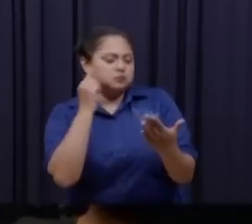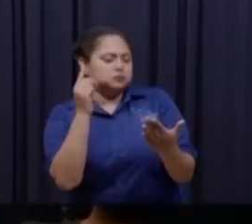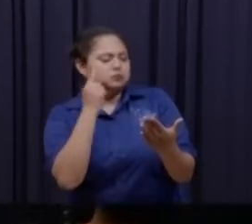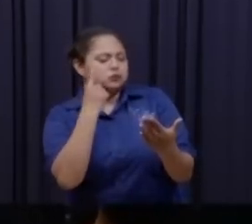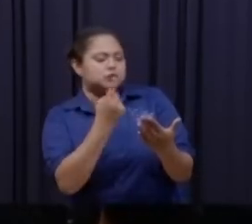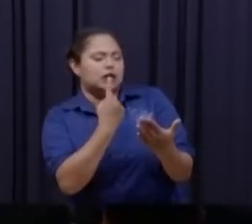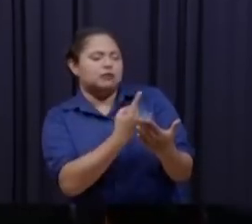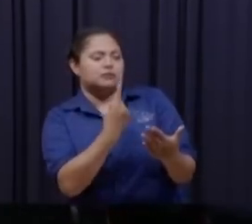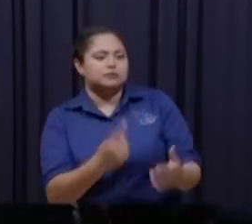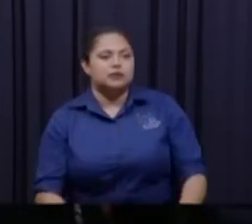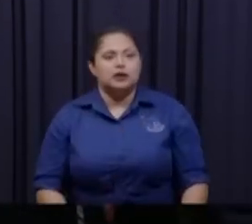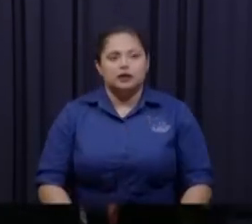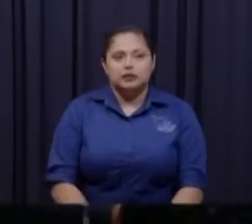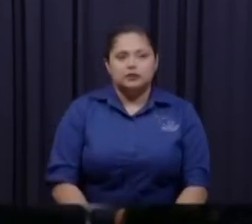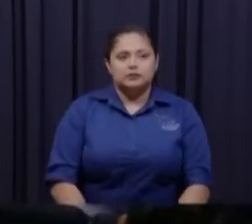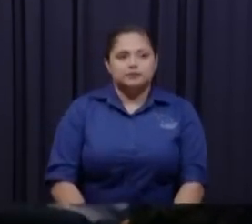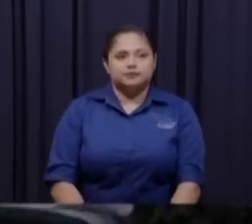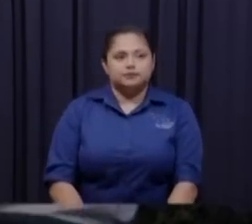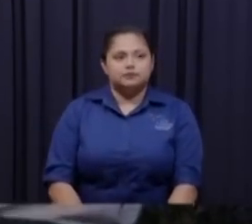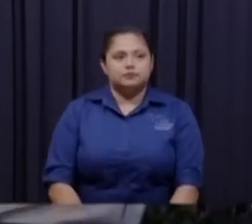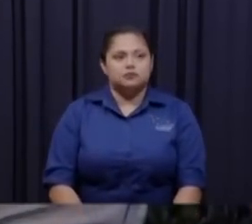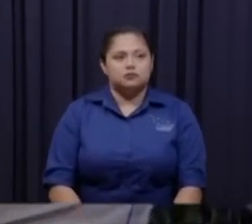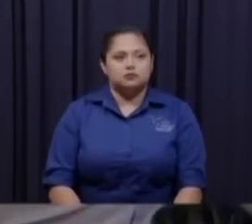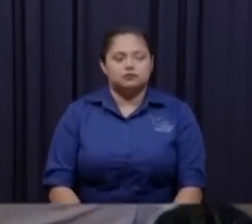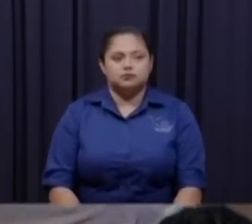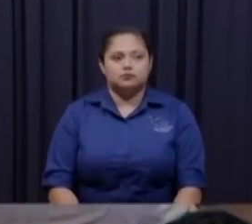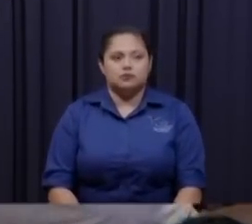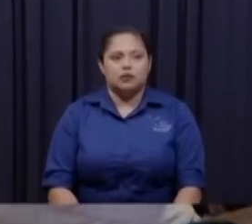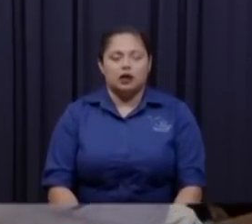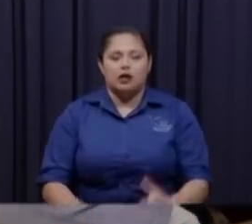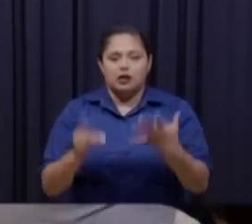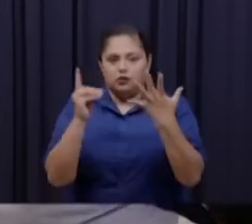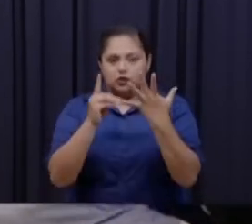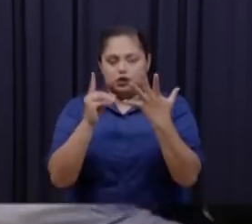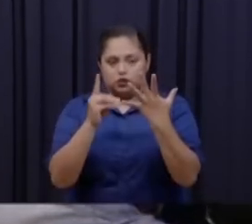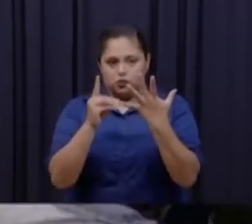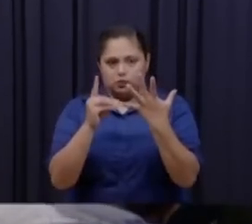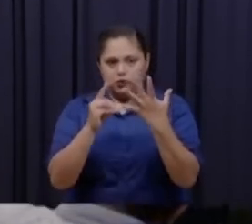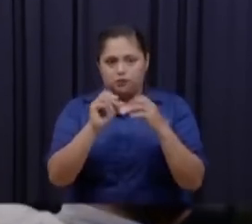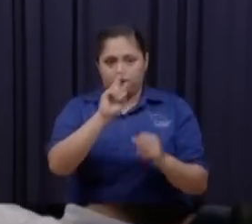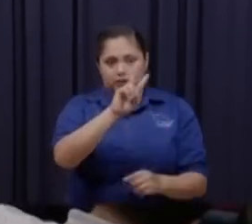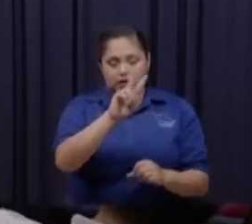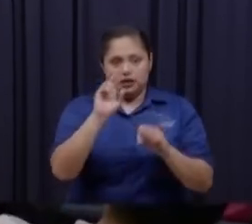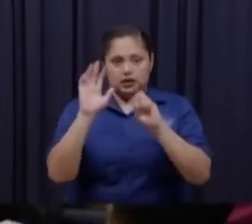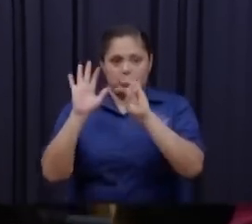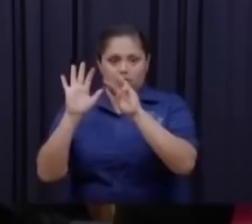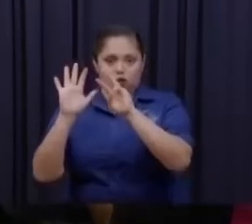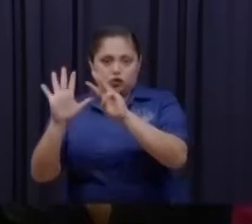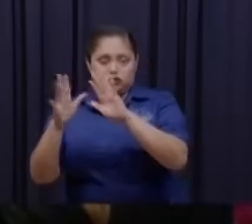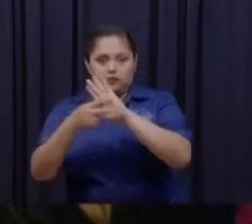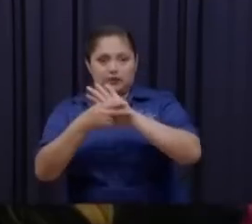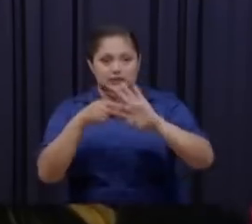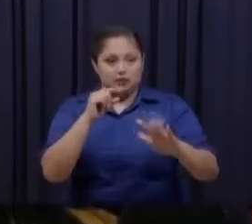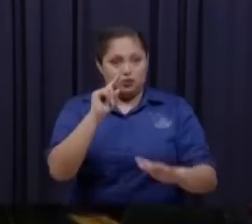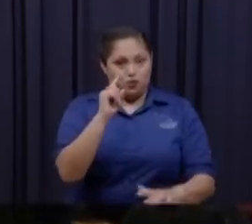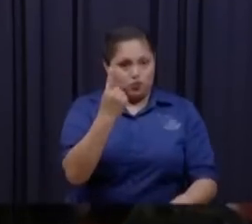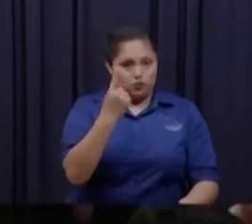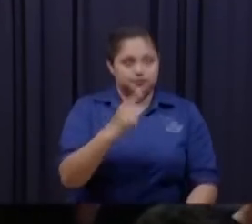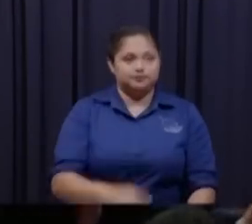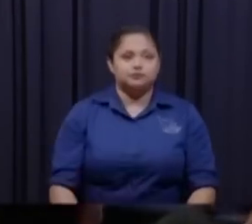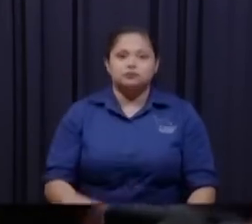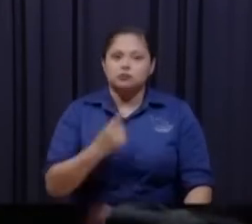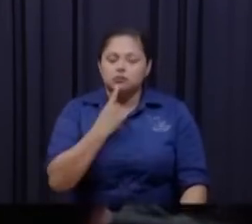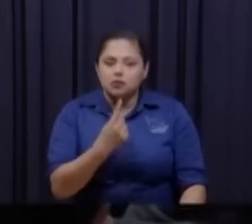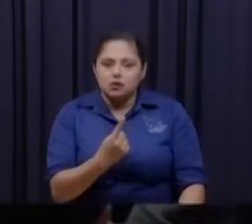que le estoy diciendo, sería Deuteronomio 28, le dije, ¿verdad? Sí, en el versículo 1, mire cómo